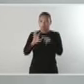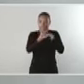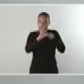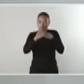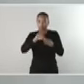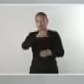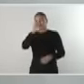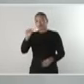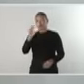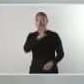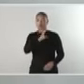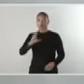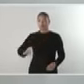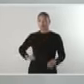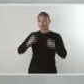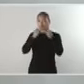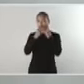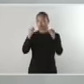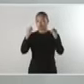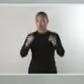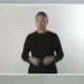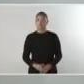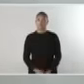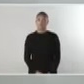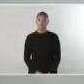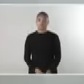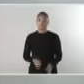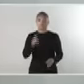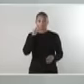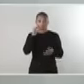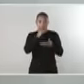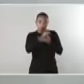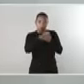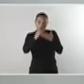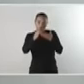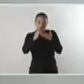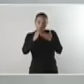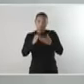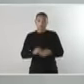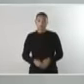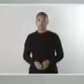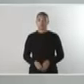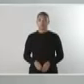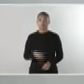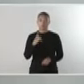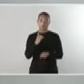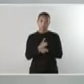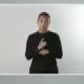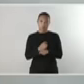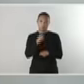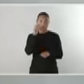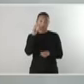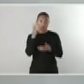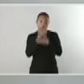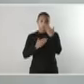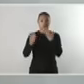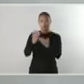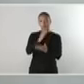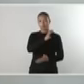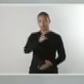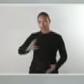el candidato independiente vemos el orden vamos a ver a nuestros candidatos